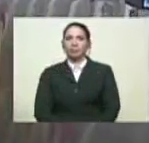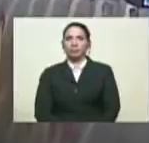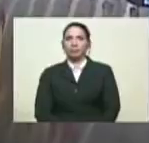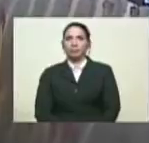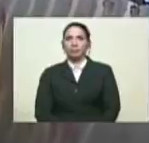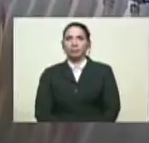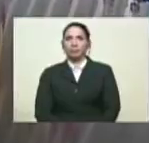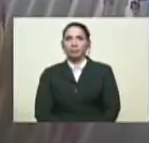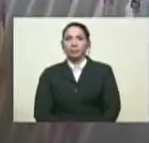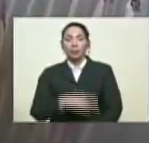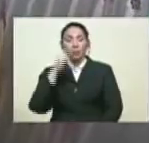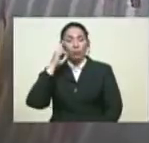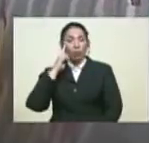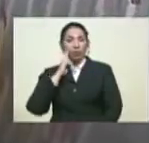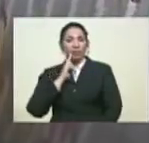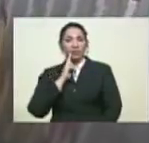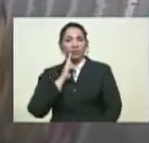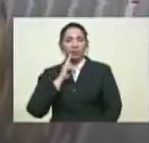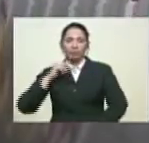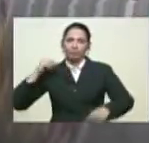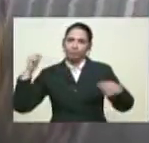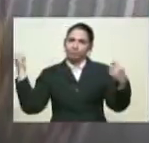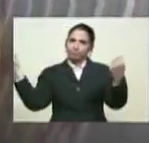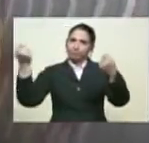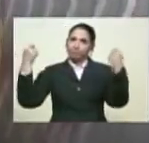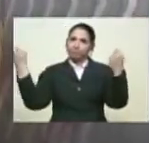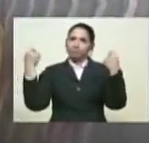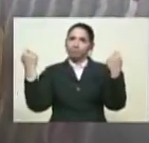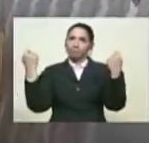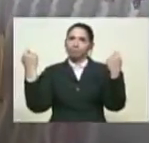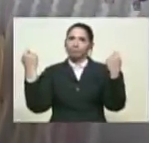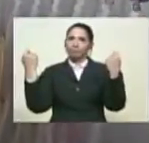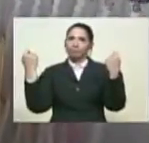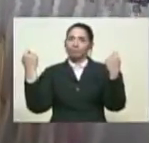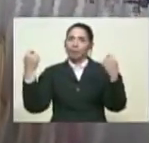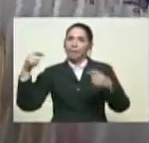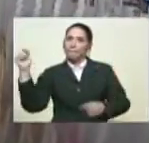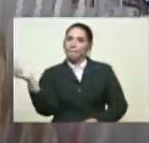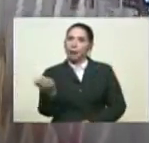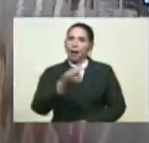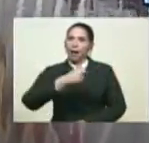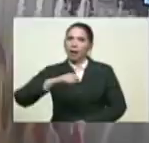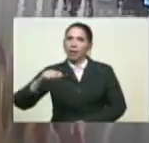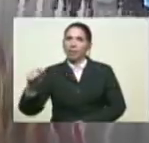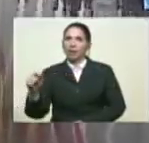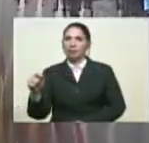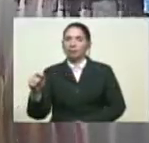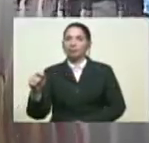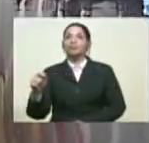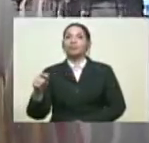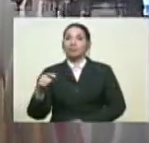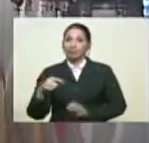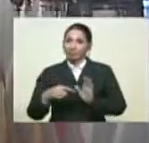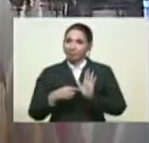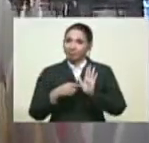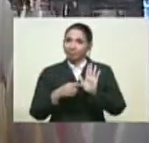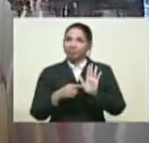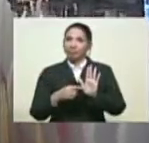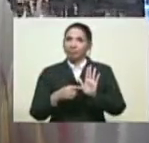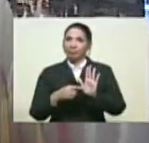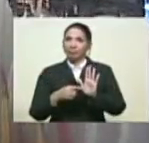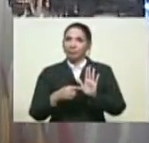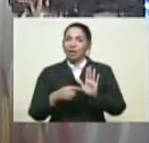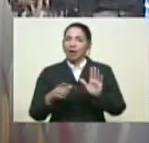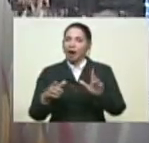Por eso Bolívar tuvo que enarbolar no solo la espada, no solo la arenga en el campo de